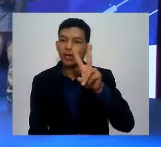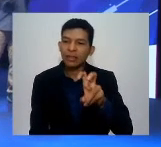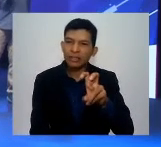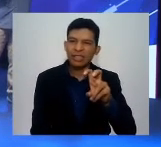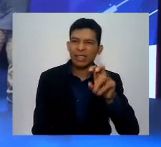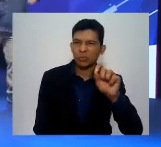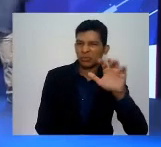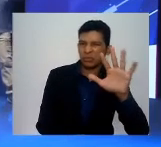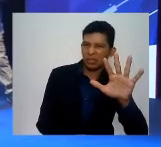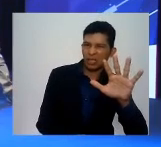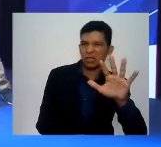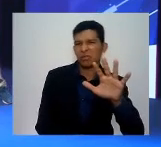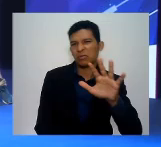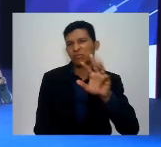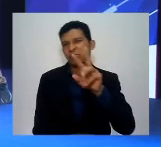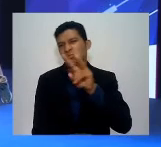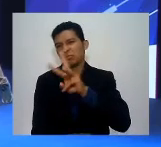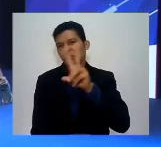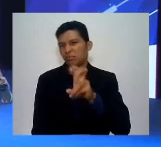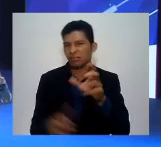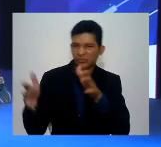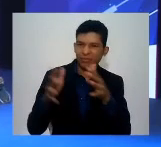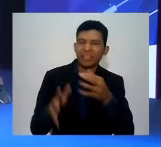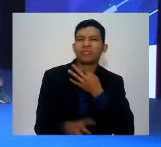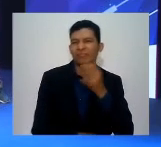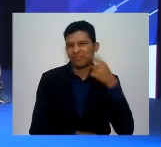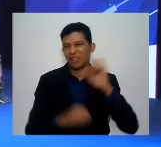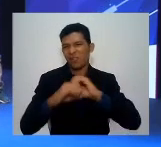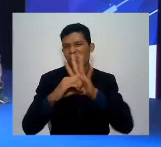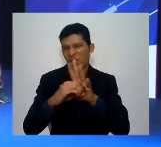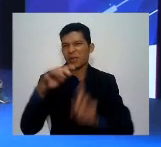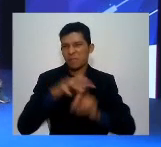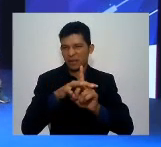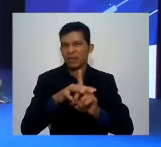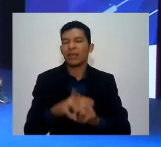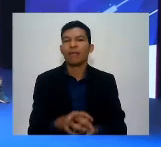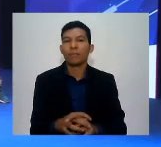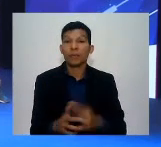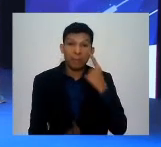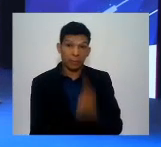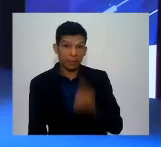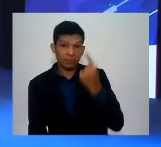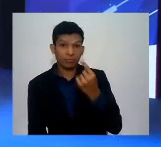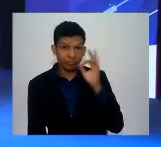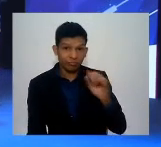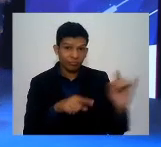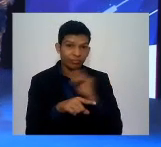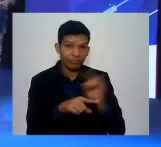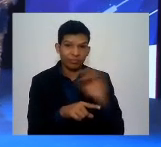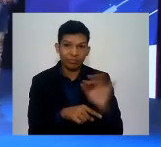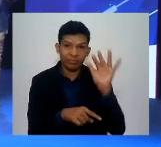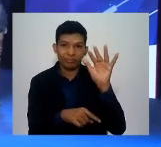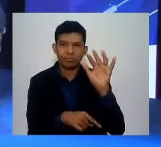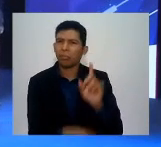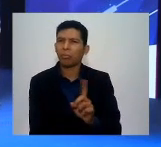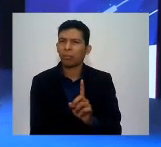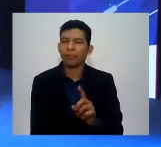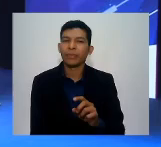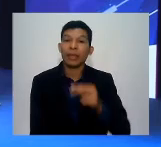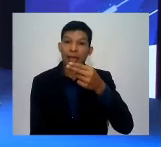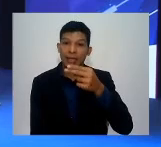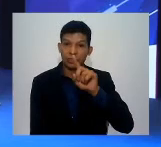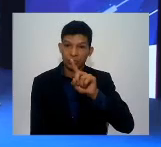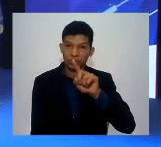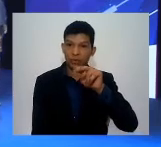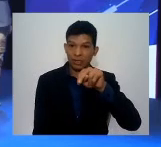cuerpo humano porque todo cuerpo con temperatura emite radiación. Esa radiación depende,